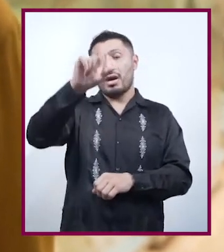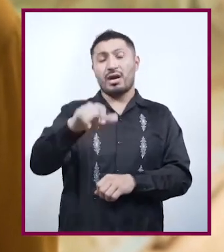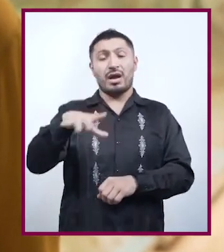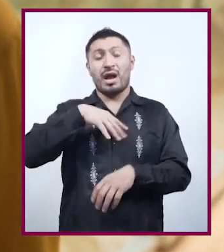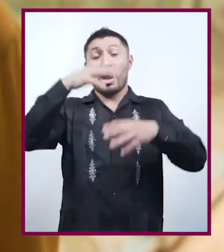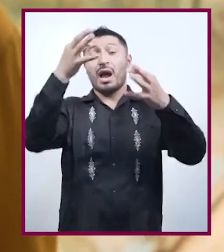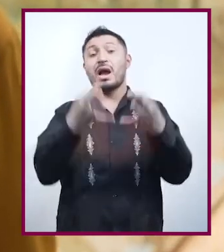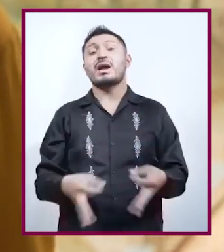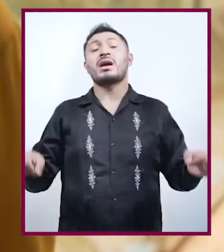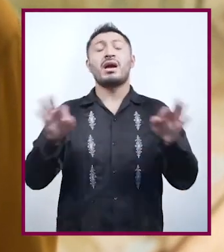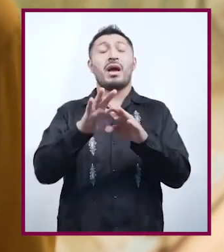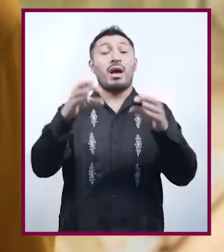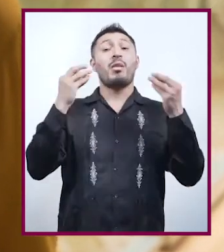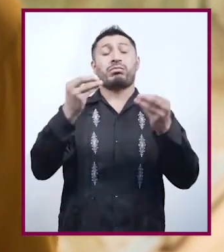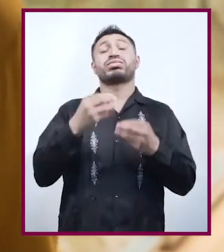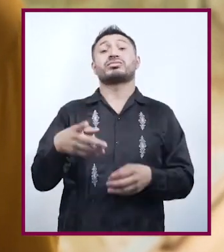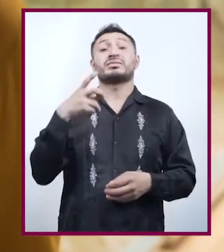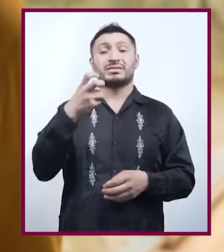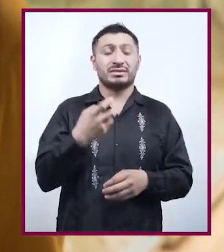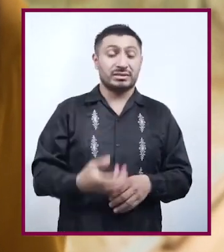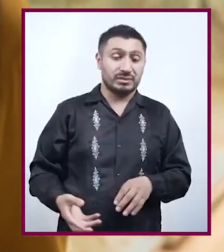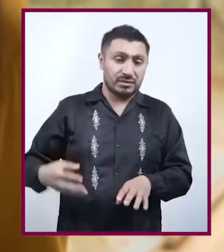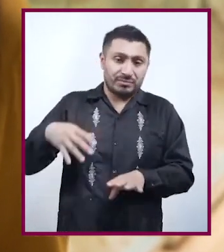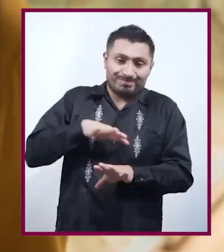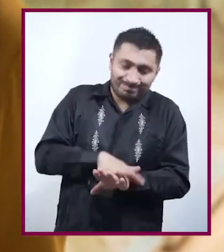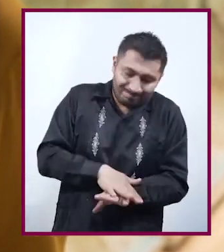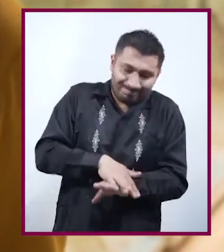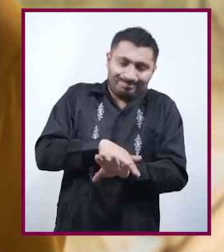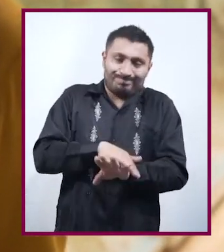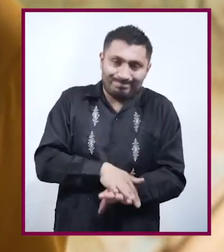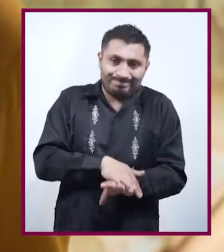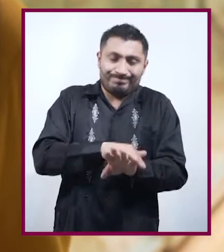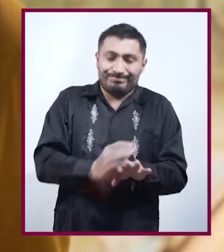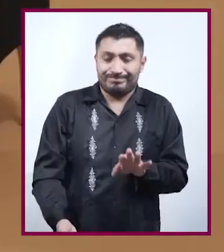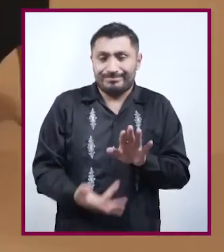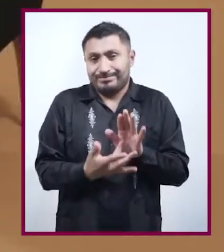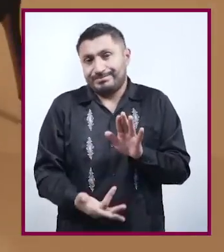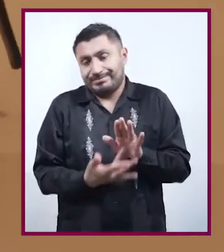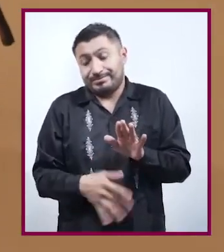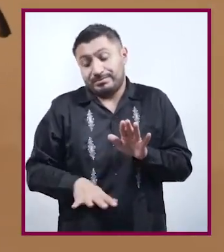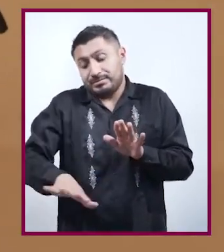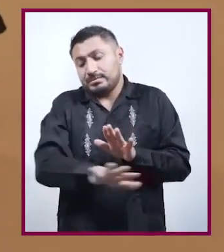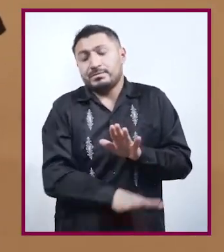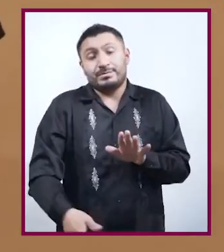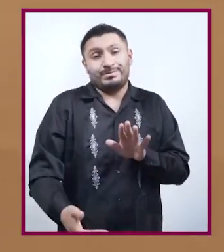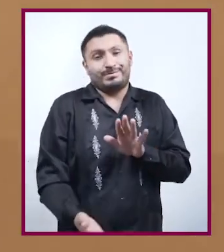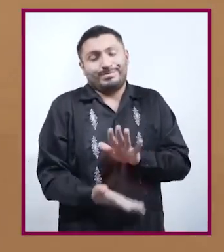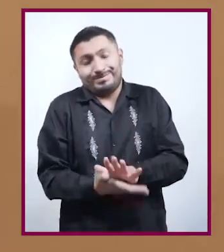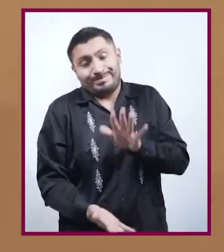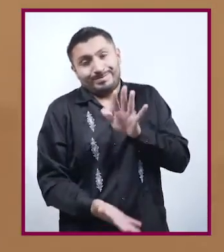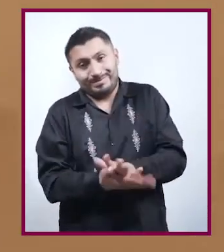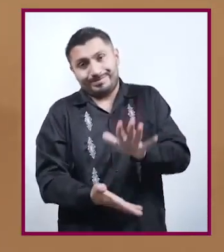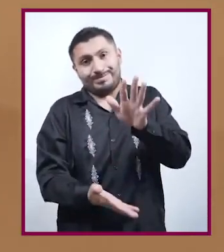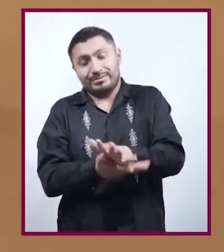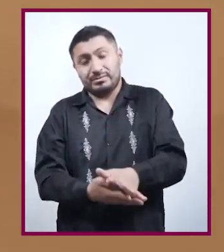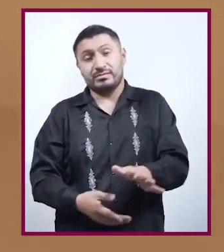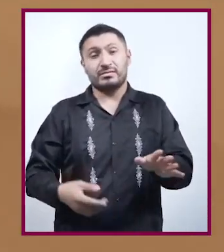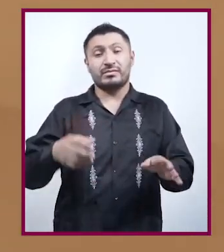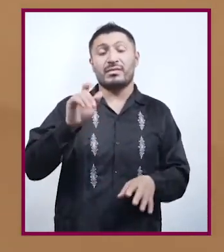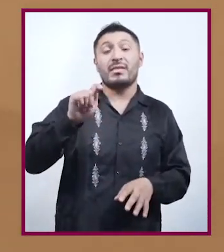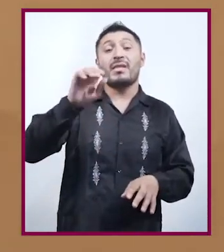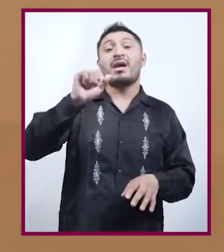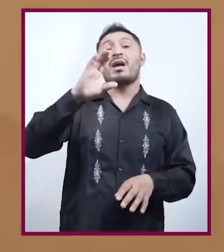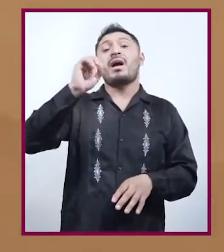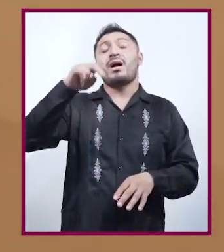la suela cobra mucha importancia porque es la que soporta todo el contacto del zapato con el